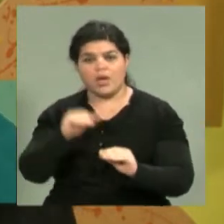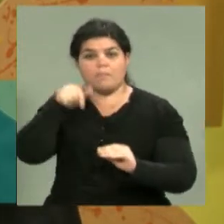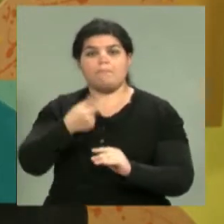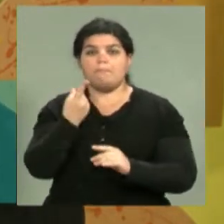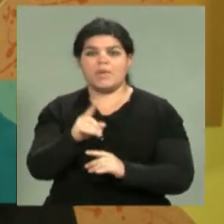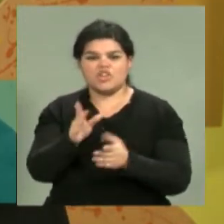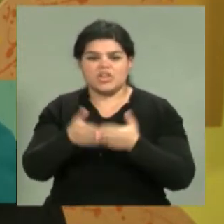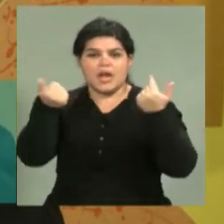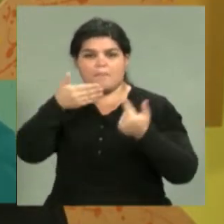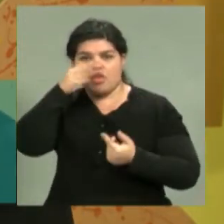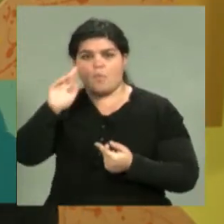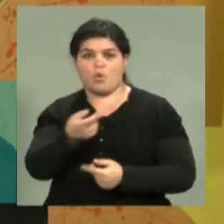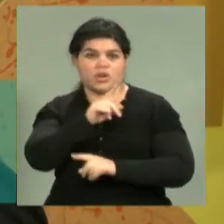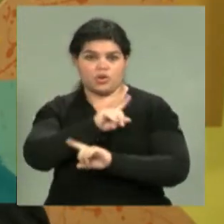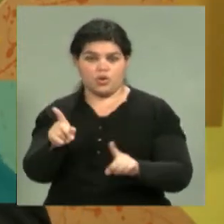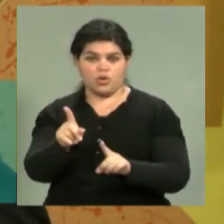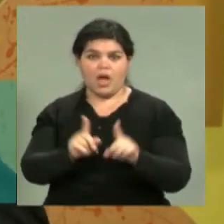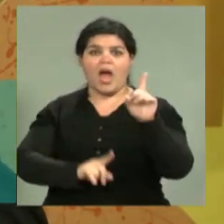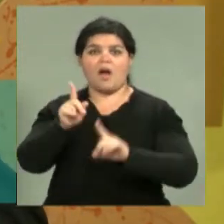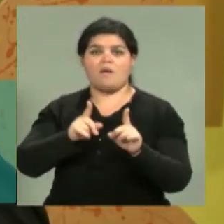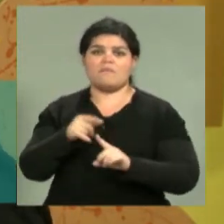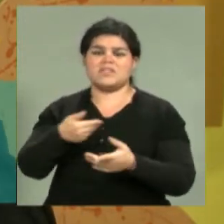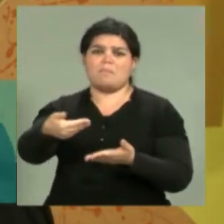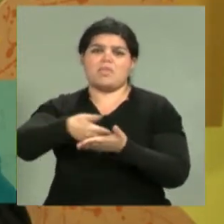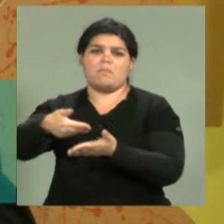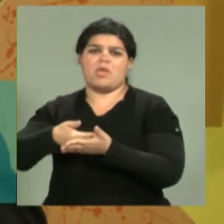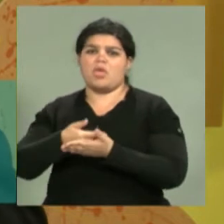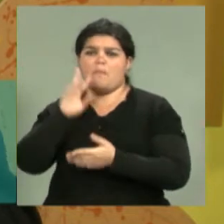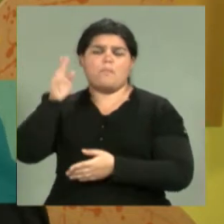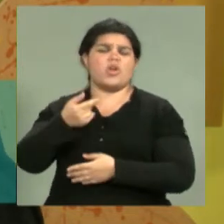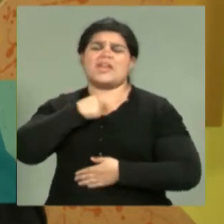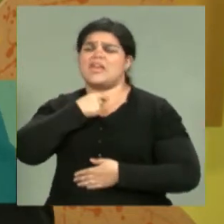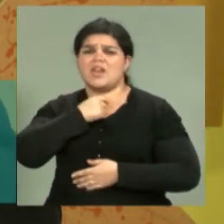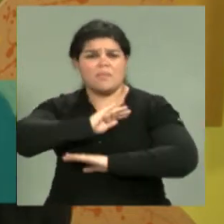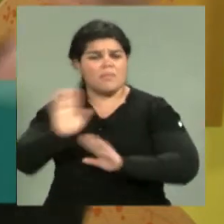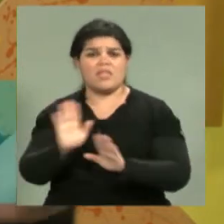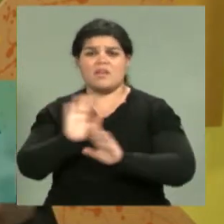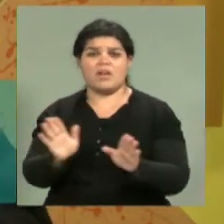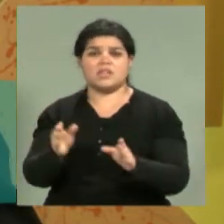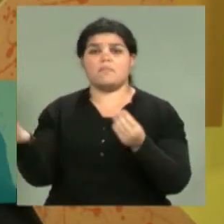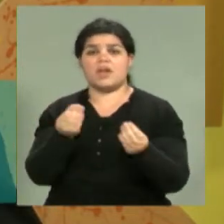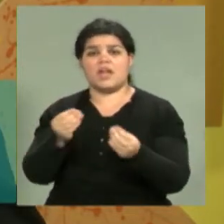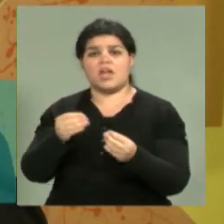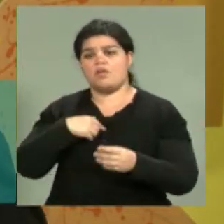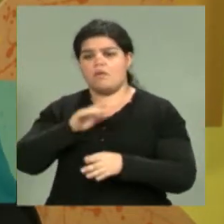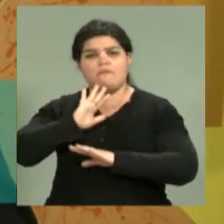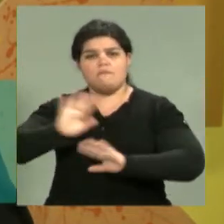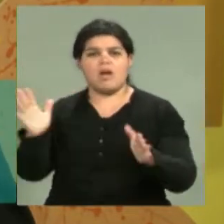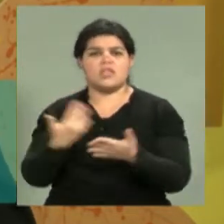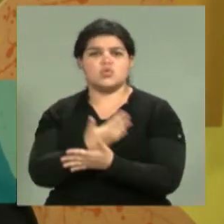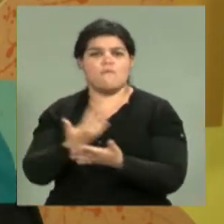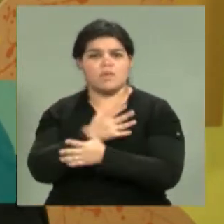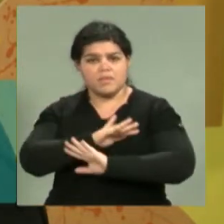por los cuales los pacientes piden la muerte. Porque creen que así es la única forma de terminar su tortura. Entonces,